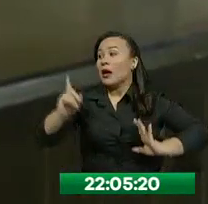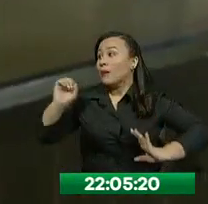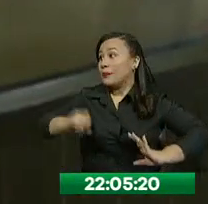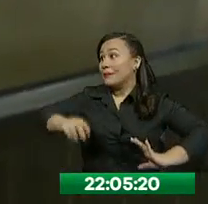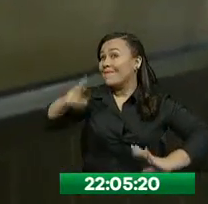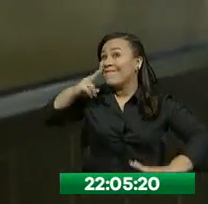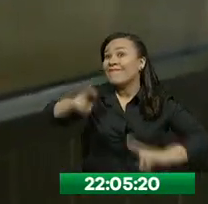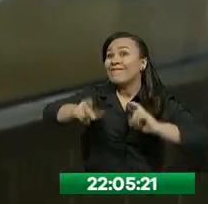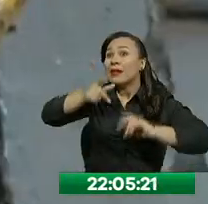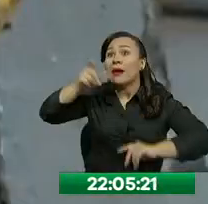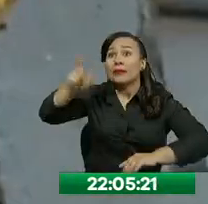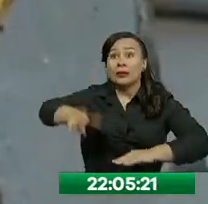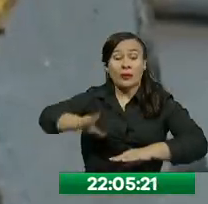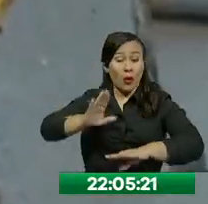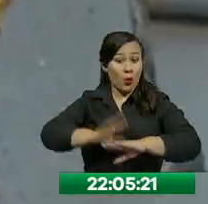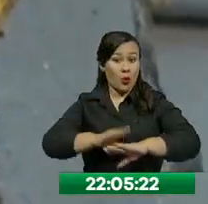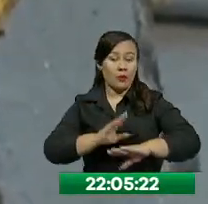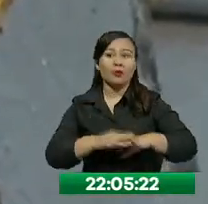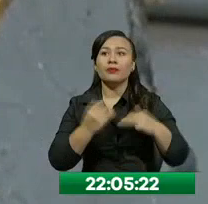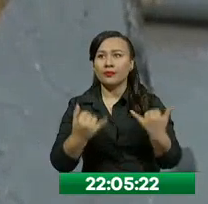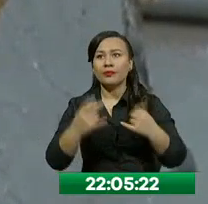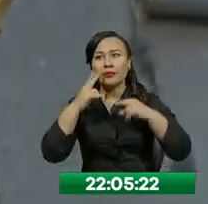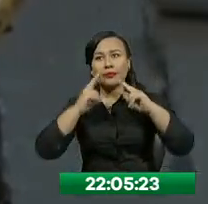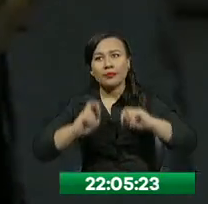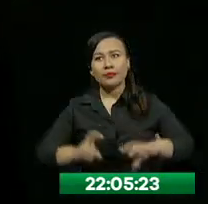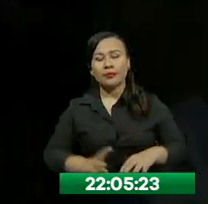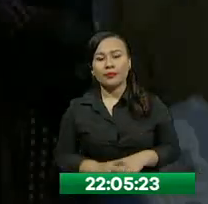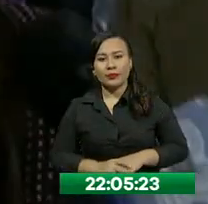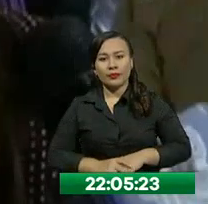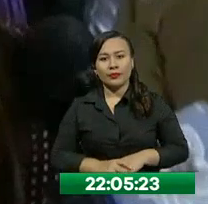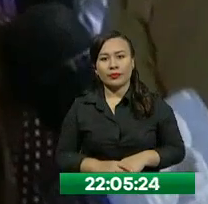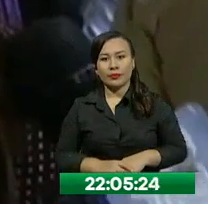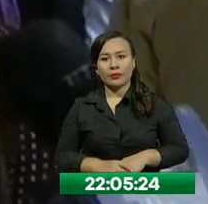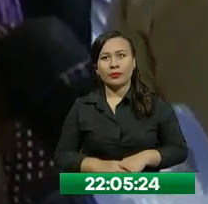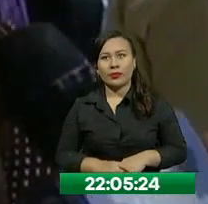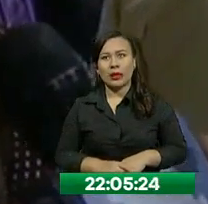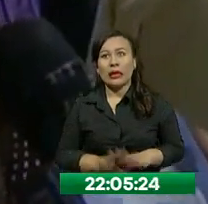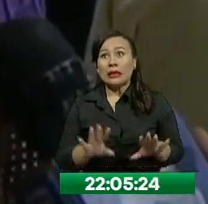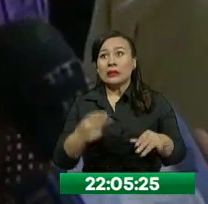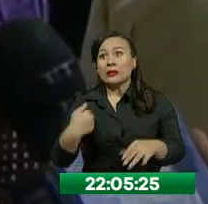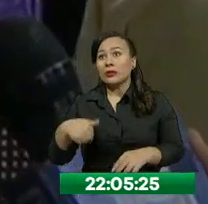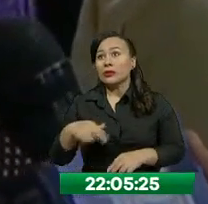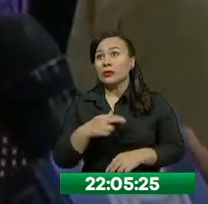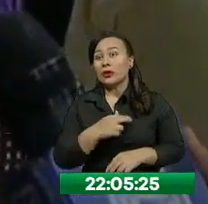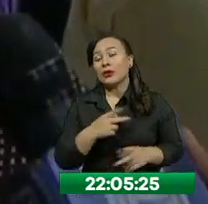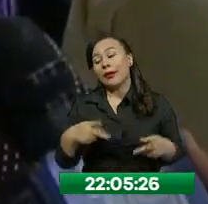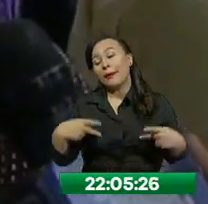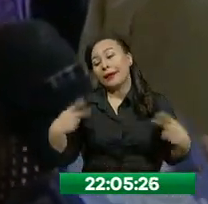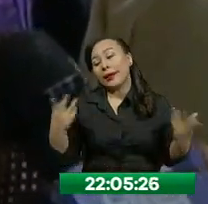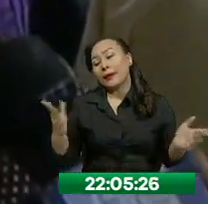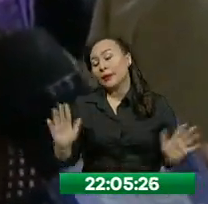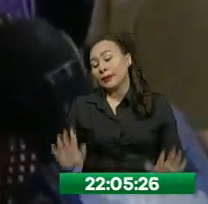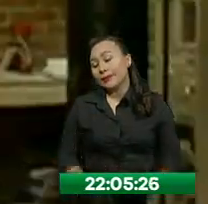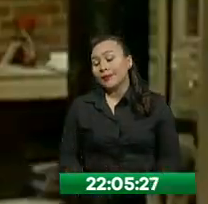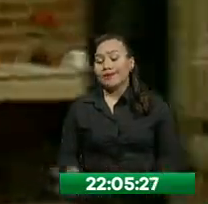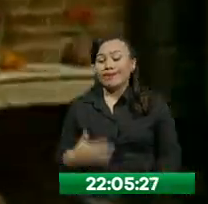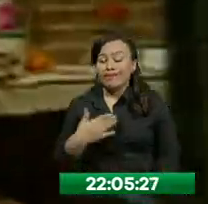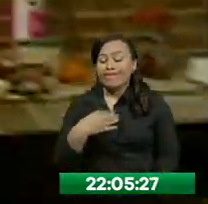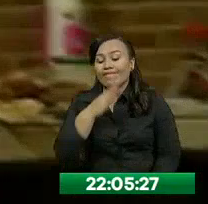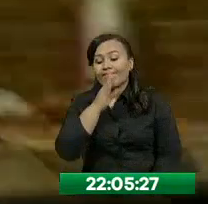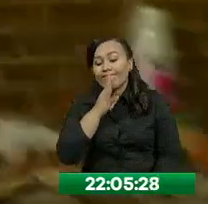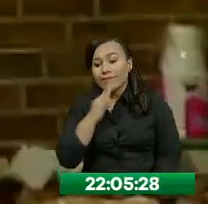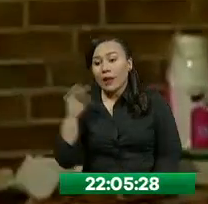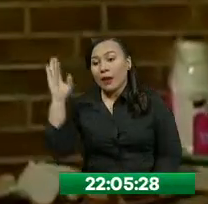detectar a los autores de esta situación. Estamos con vida, que es lo más importante, las cosas se